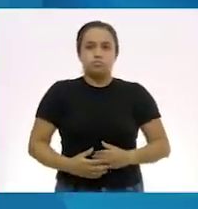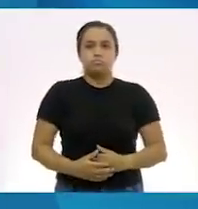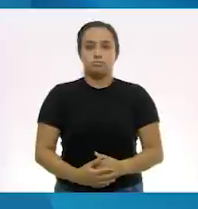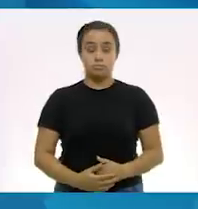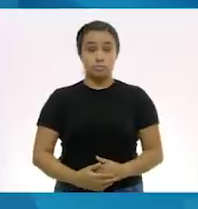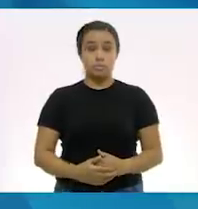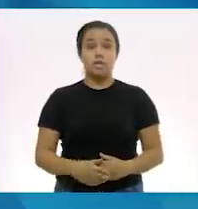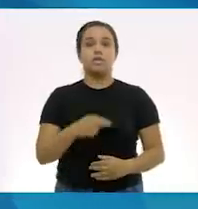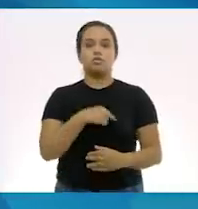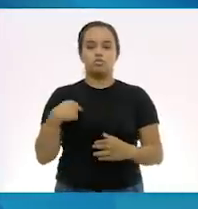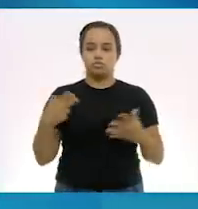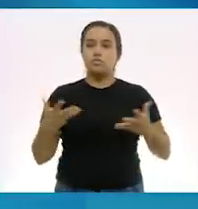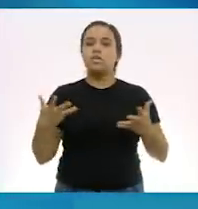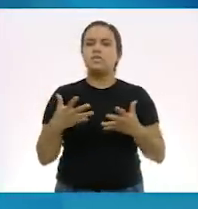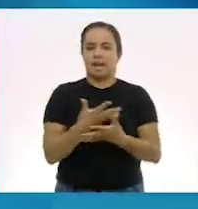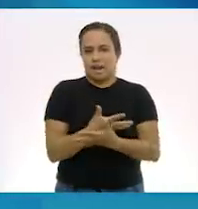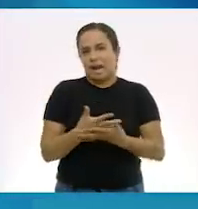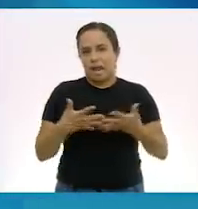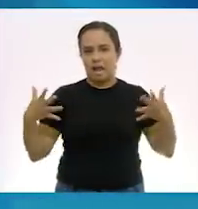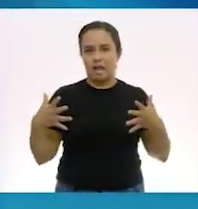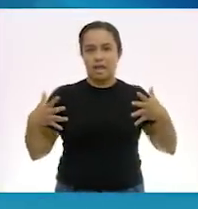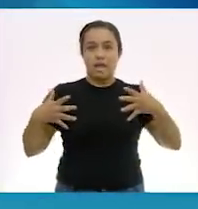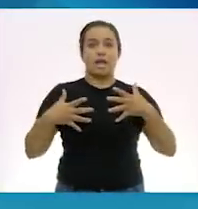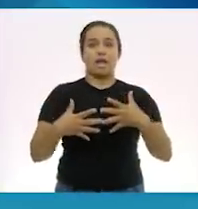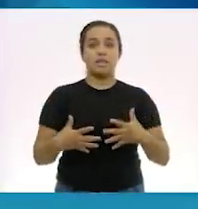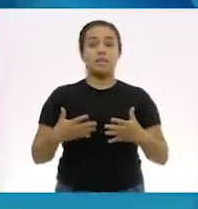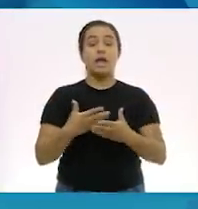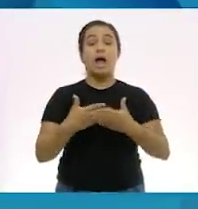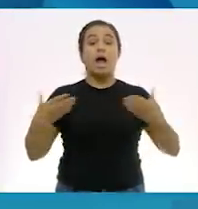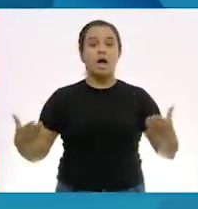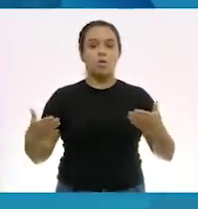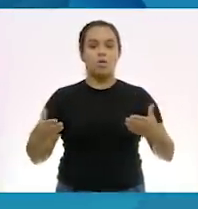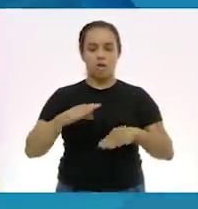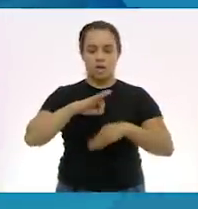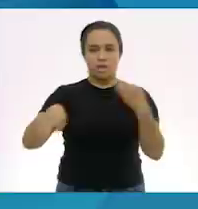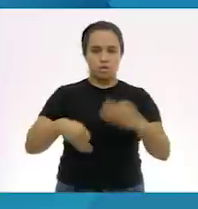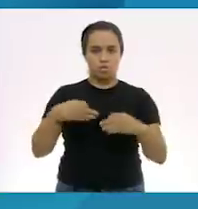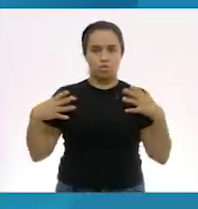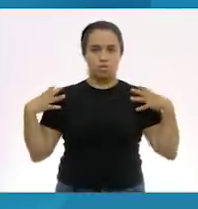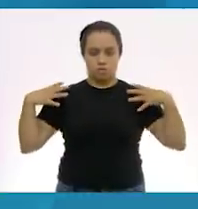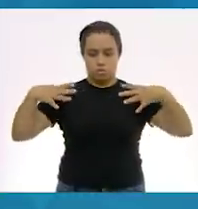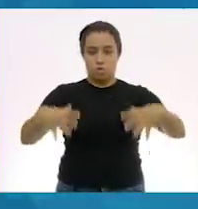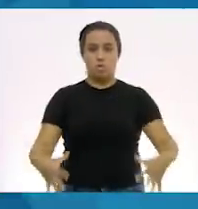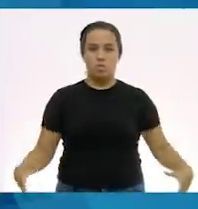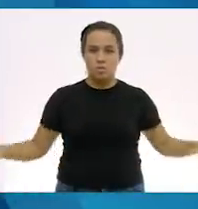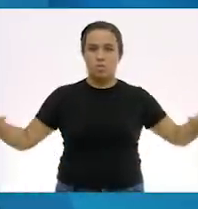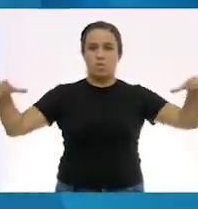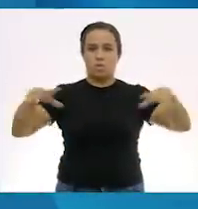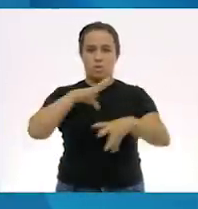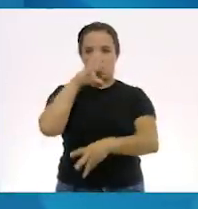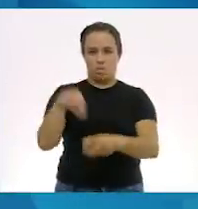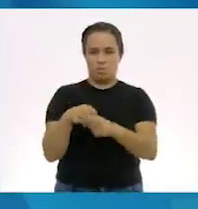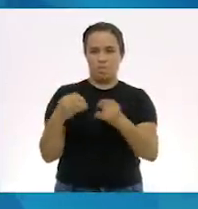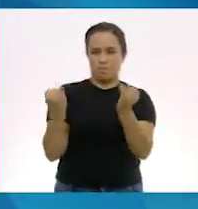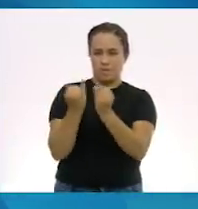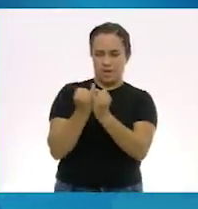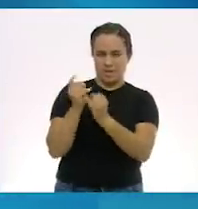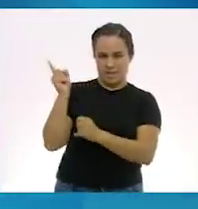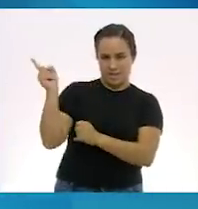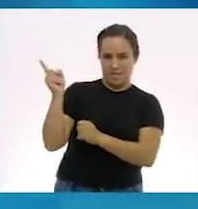nuestras articulaciones para que nos podamos mover sin ningún problema. Cambiamos las orejitas, van hacia los